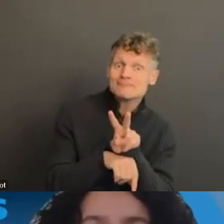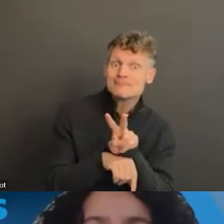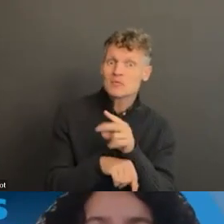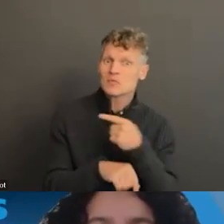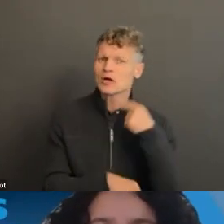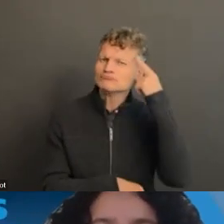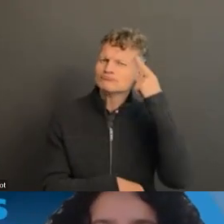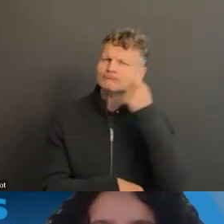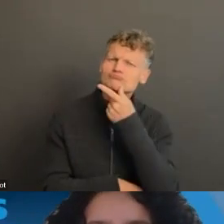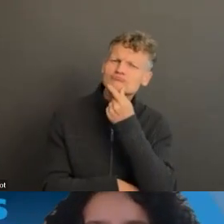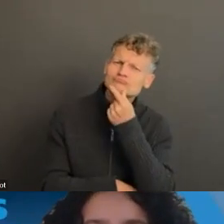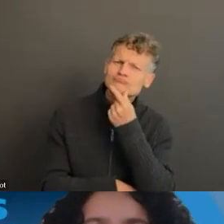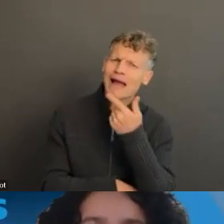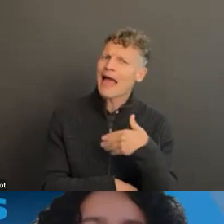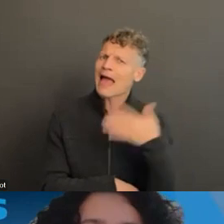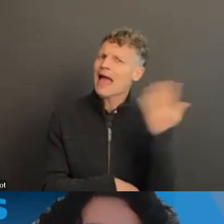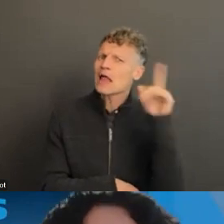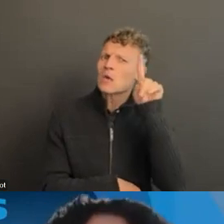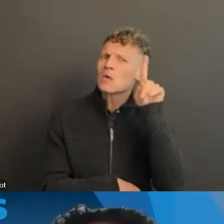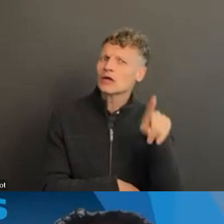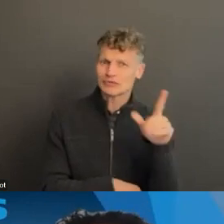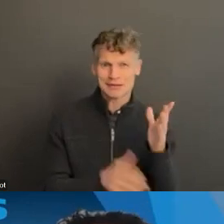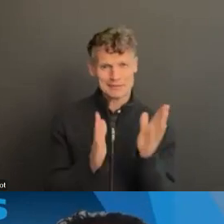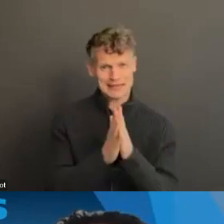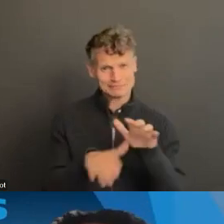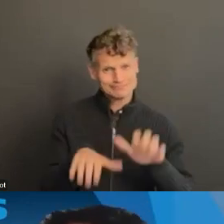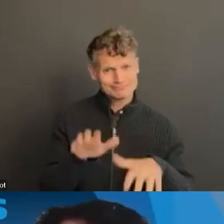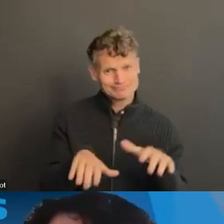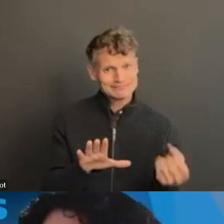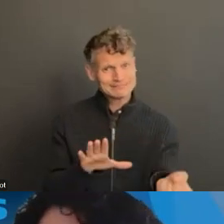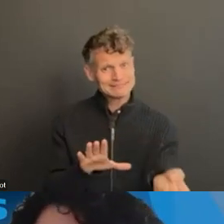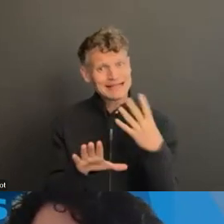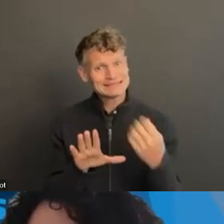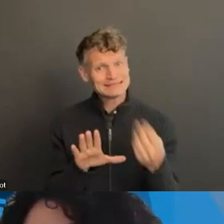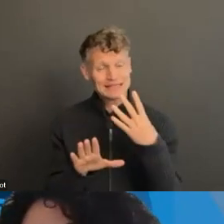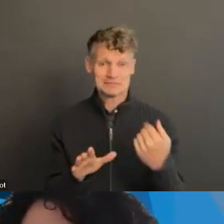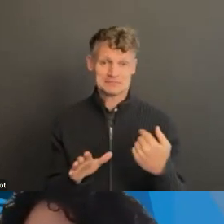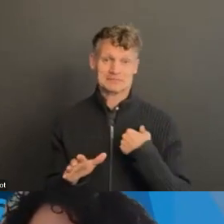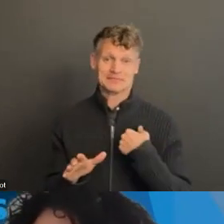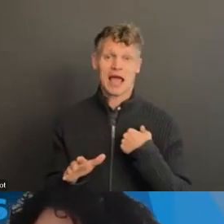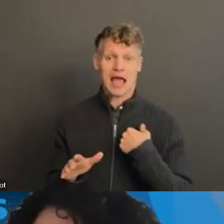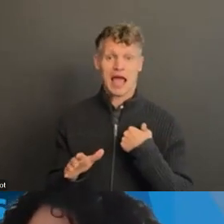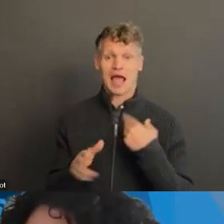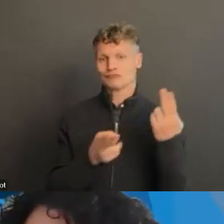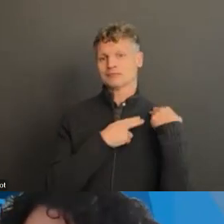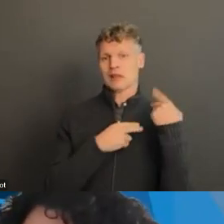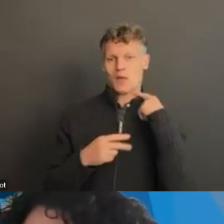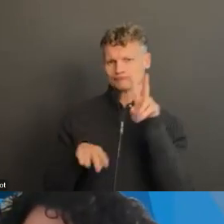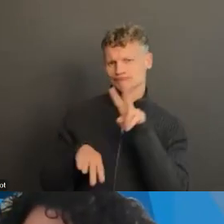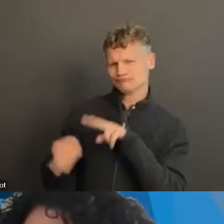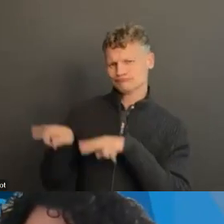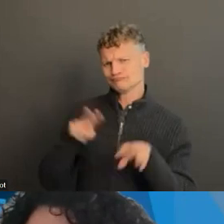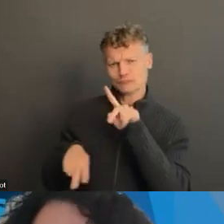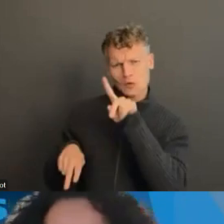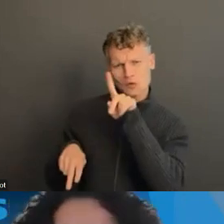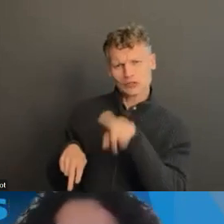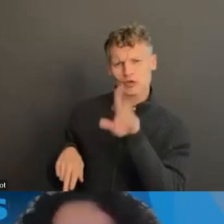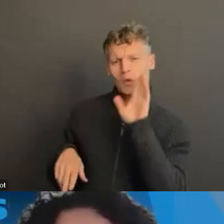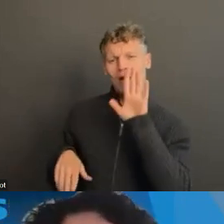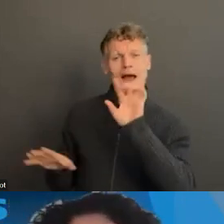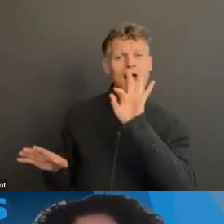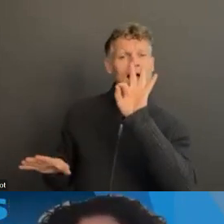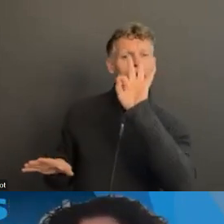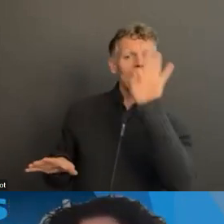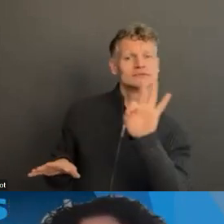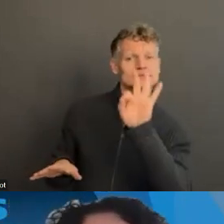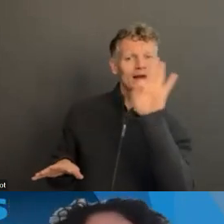saber lo que pensaron acerca de la participación. Envíenos sus preguntas. Y voy a estar repasando las preguntas y se las